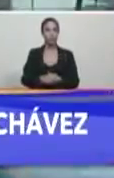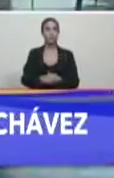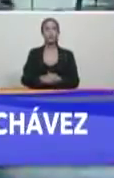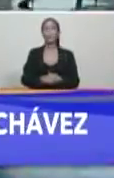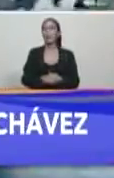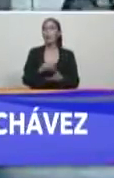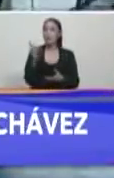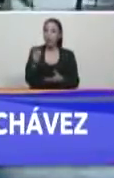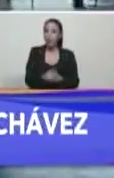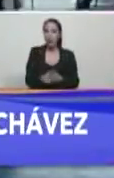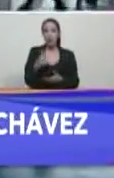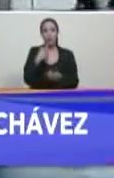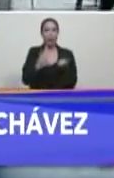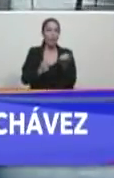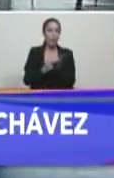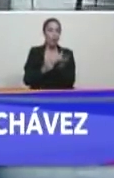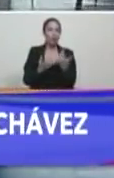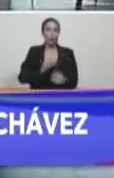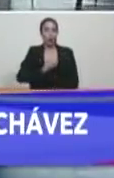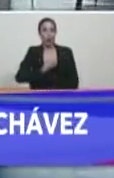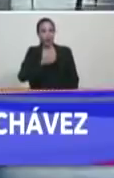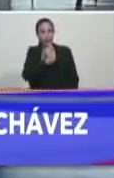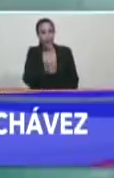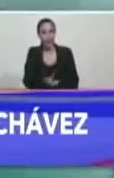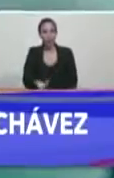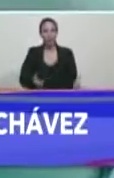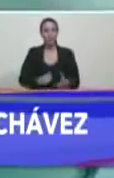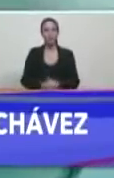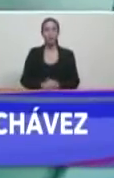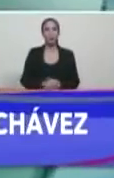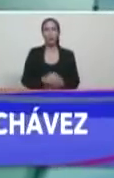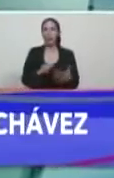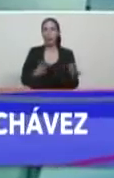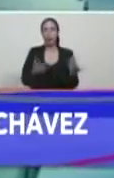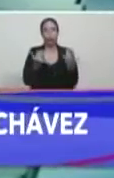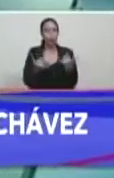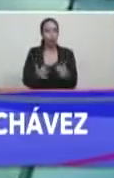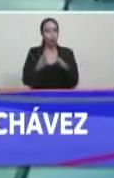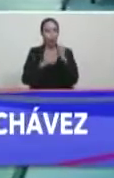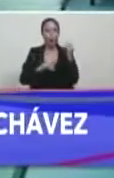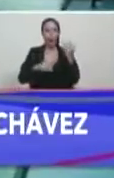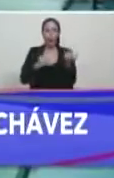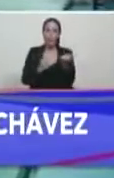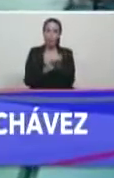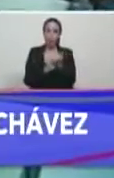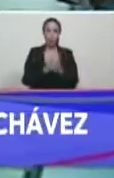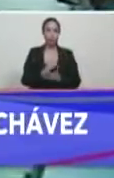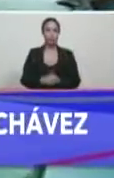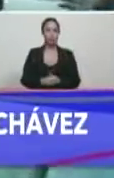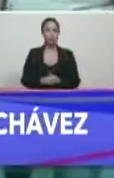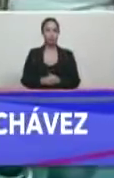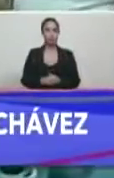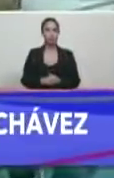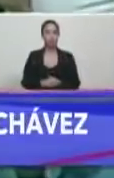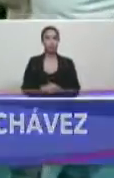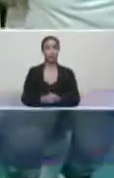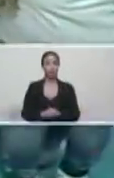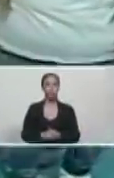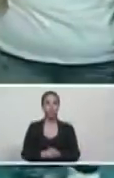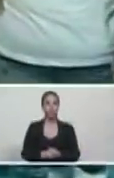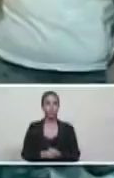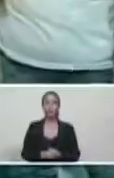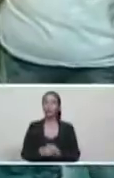agradecimiento a nuestro alcalde del municipio Alberto Adriani, Mesín Aguasi. Mesín, el saludo de despedida para nuestro presidente,